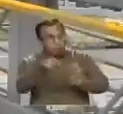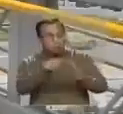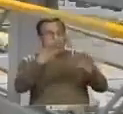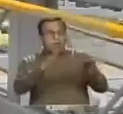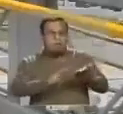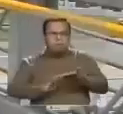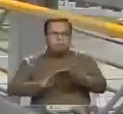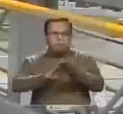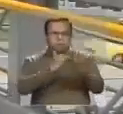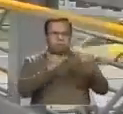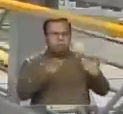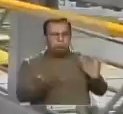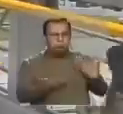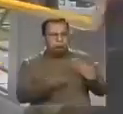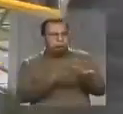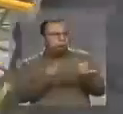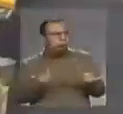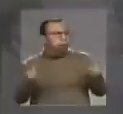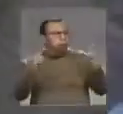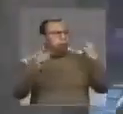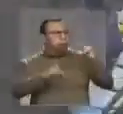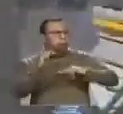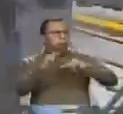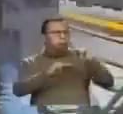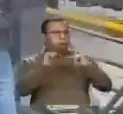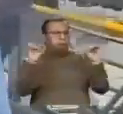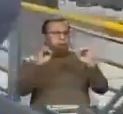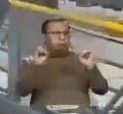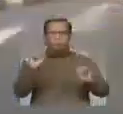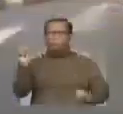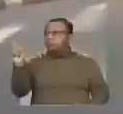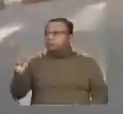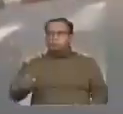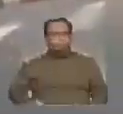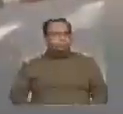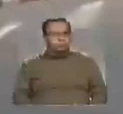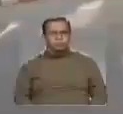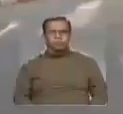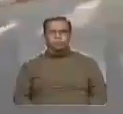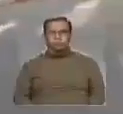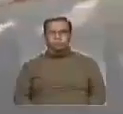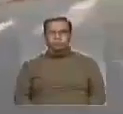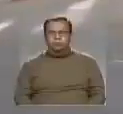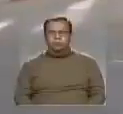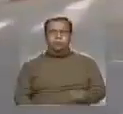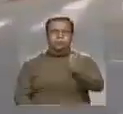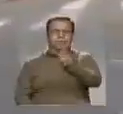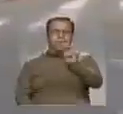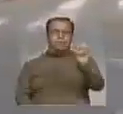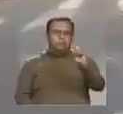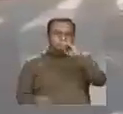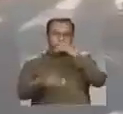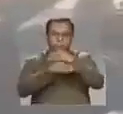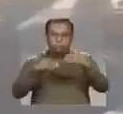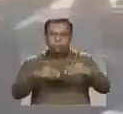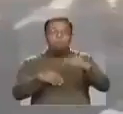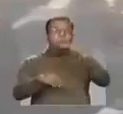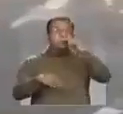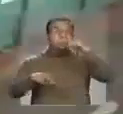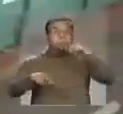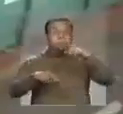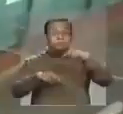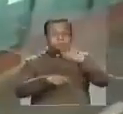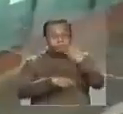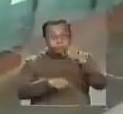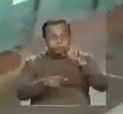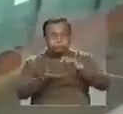institución remodelada, pero a la fecha no ven avances en la obra. Cerca de 300 niños de primaria se ven afectados